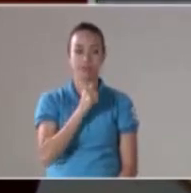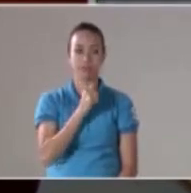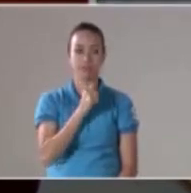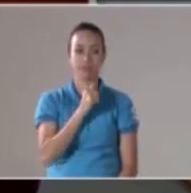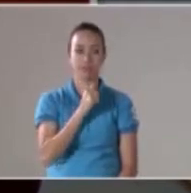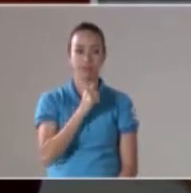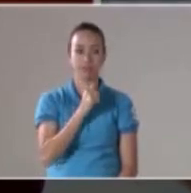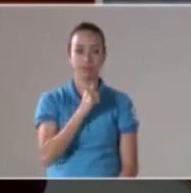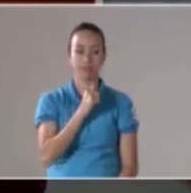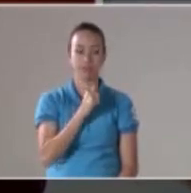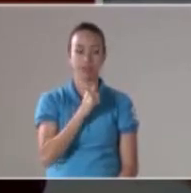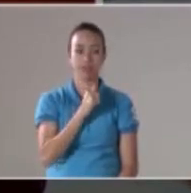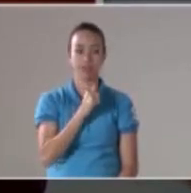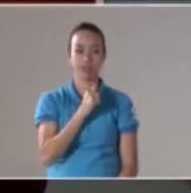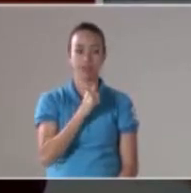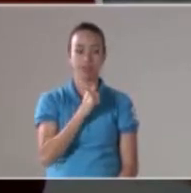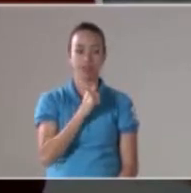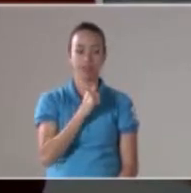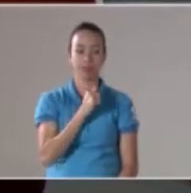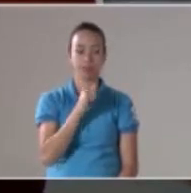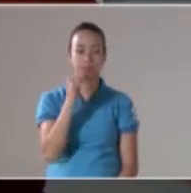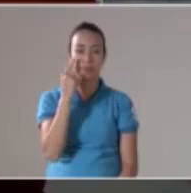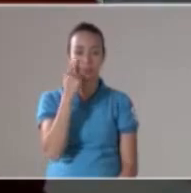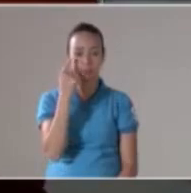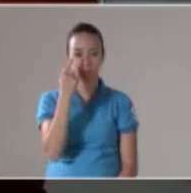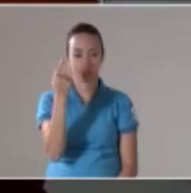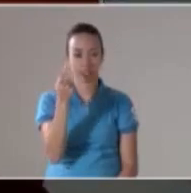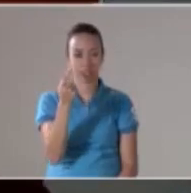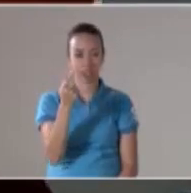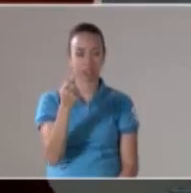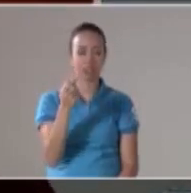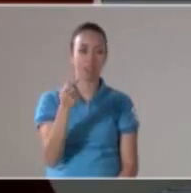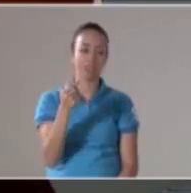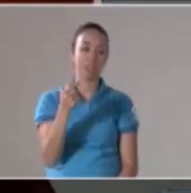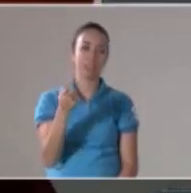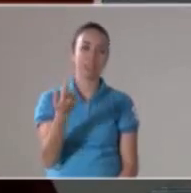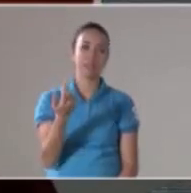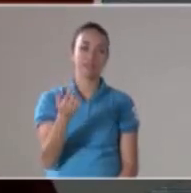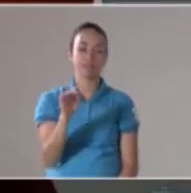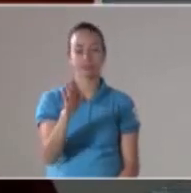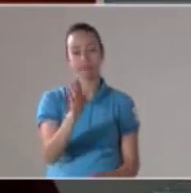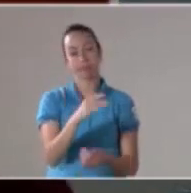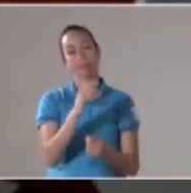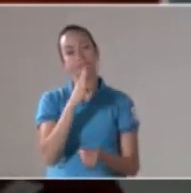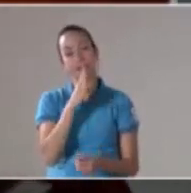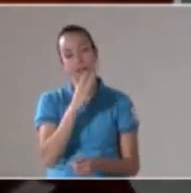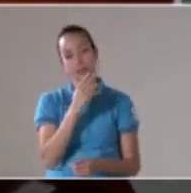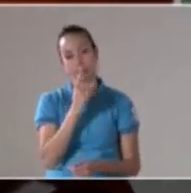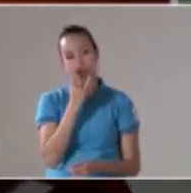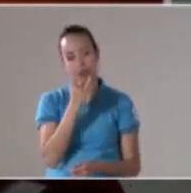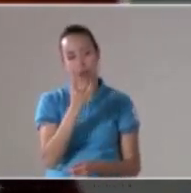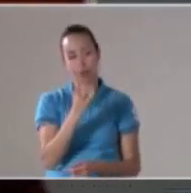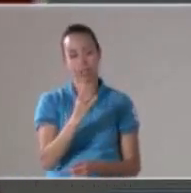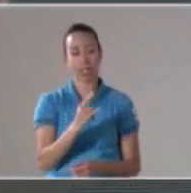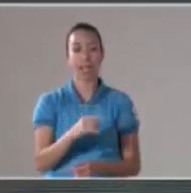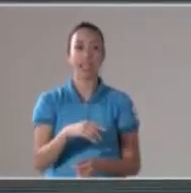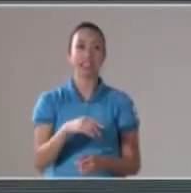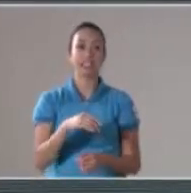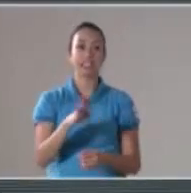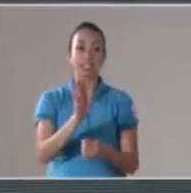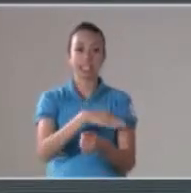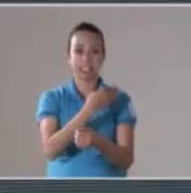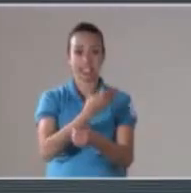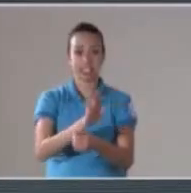vez más común entre nosotros, ¿verdad? Busque el Salmo 25:11, por favor. Salmo 25:11.